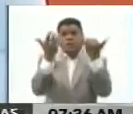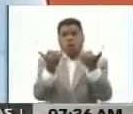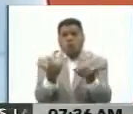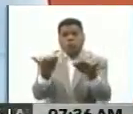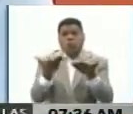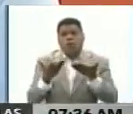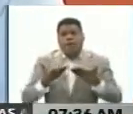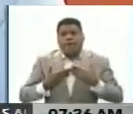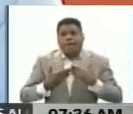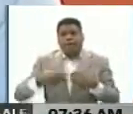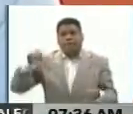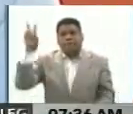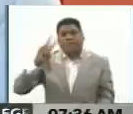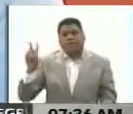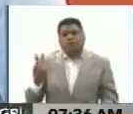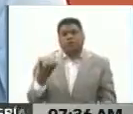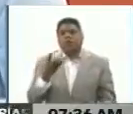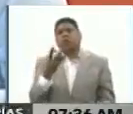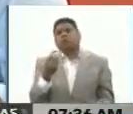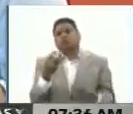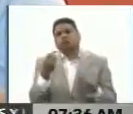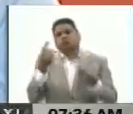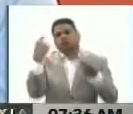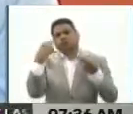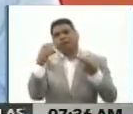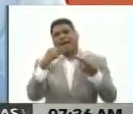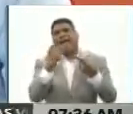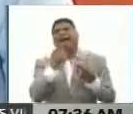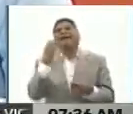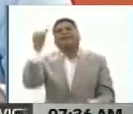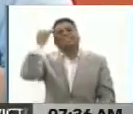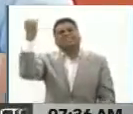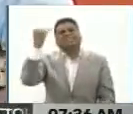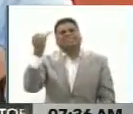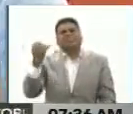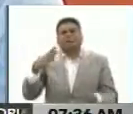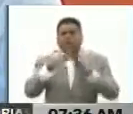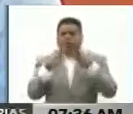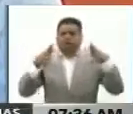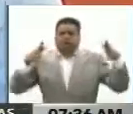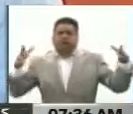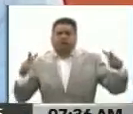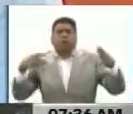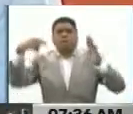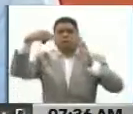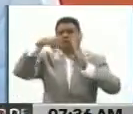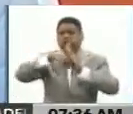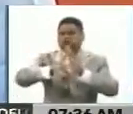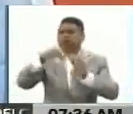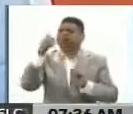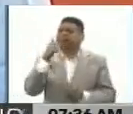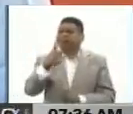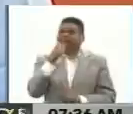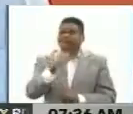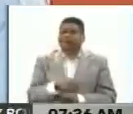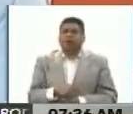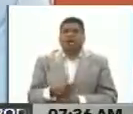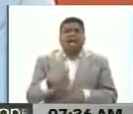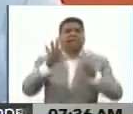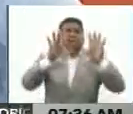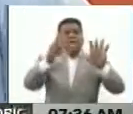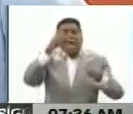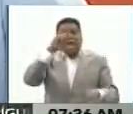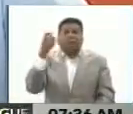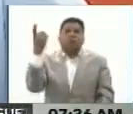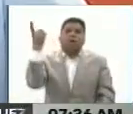país mucho más plural, mucho más amplio, mucho más profundo de lo que teníamos hace 10 años, y por eso el